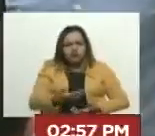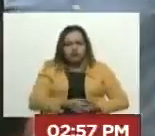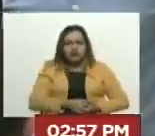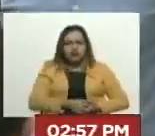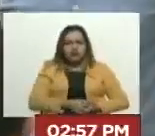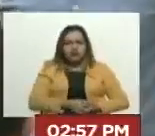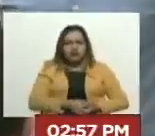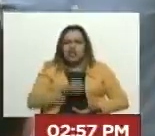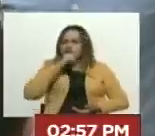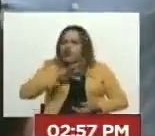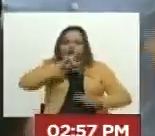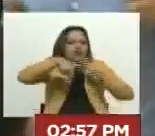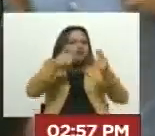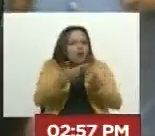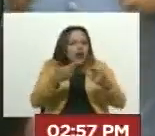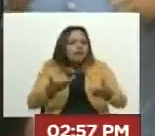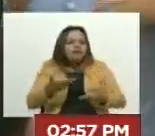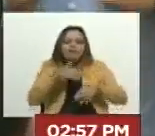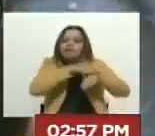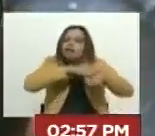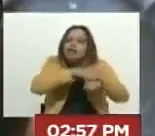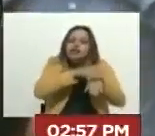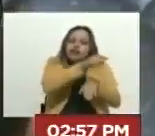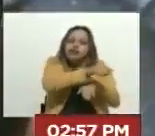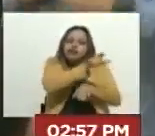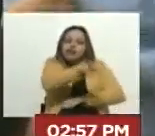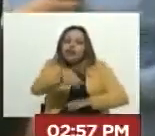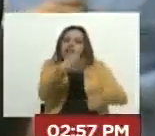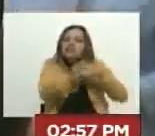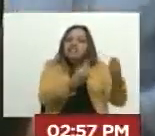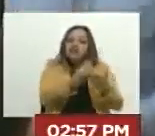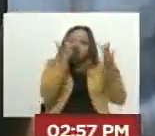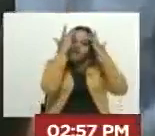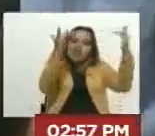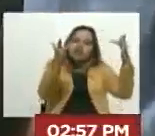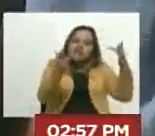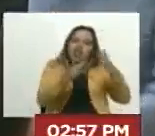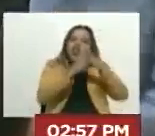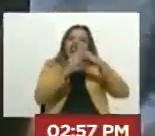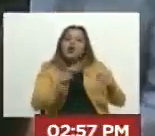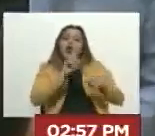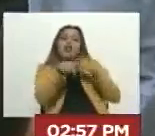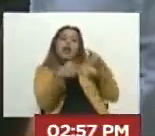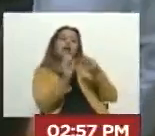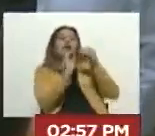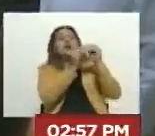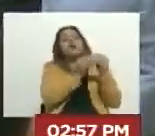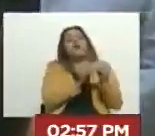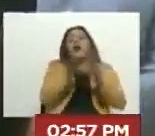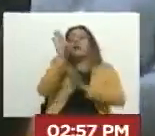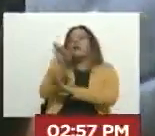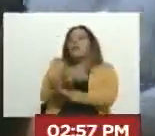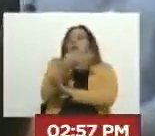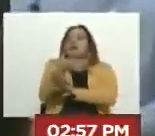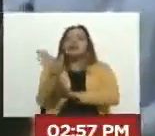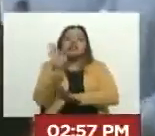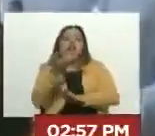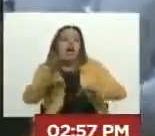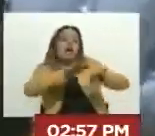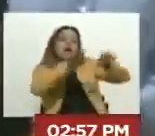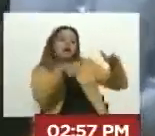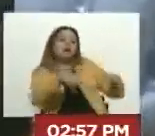Y la historia jamás se lo va a perdonar a quienes lo hicieron. Todo eso lo adornaron con un concierto, y mientras ellos estaban en un